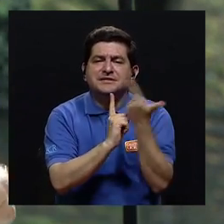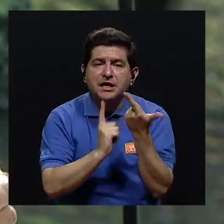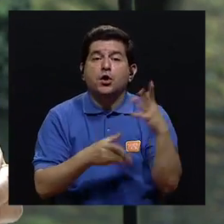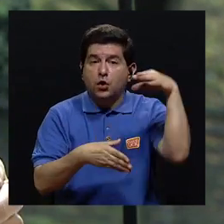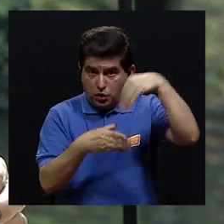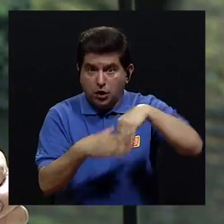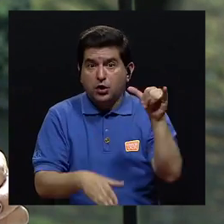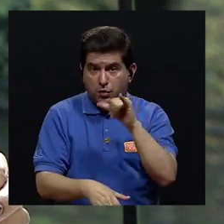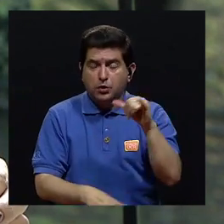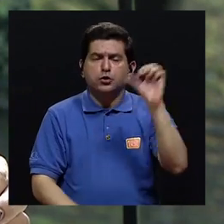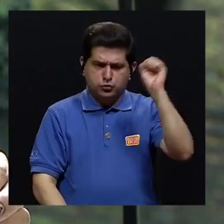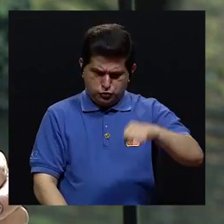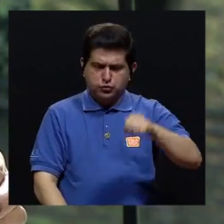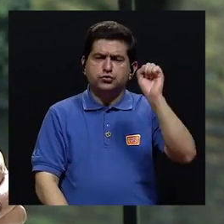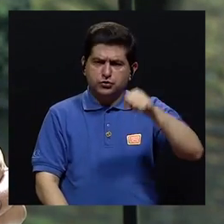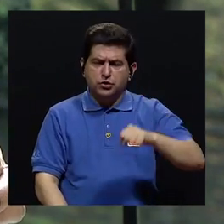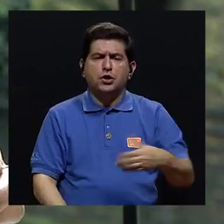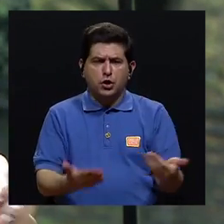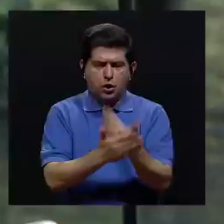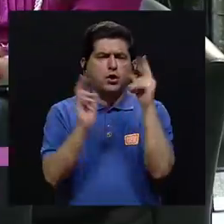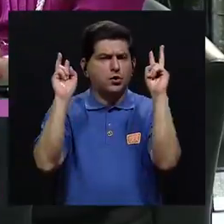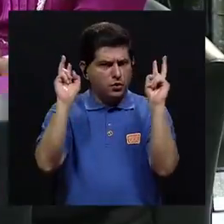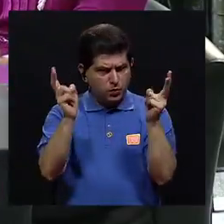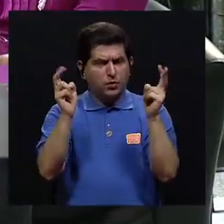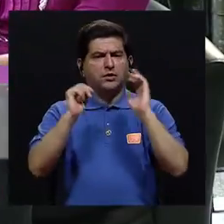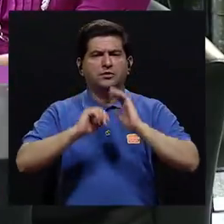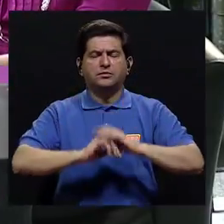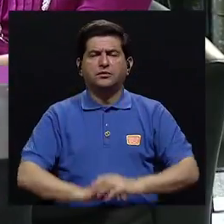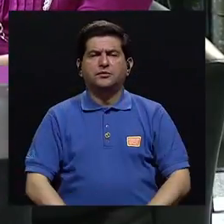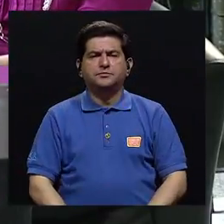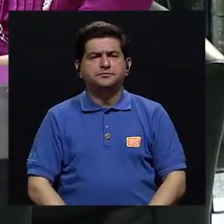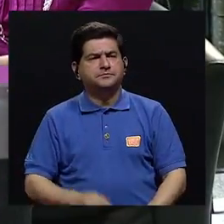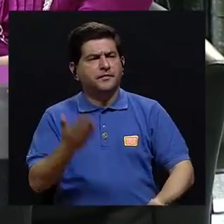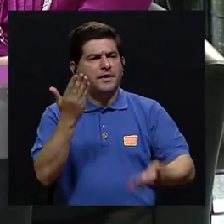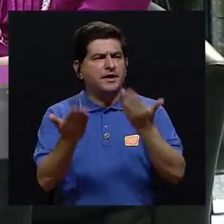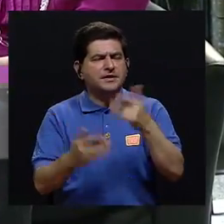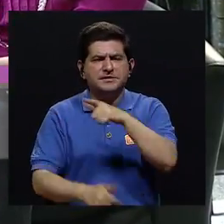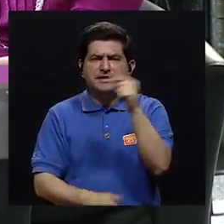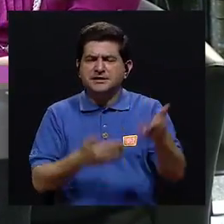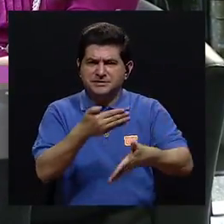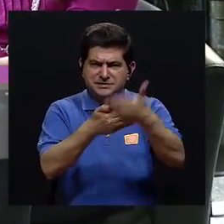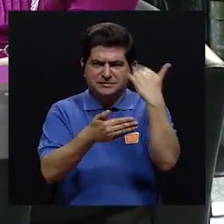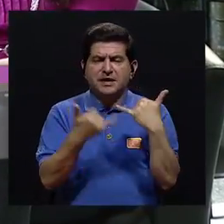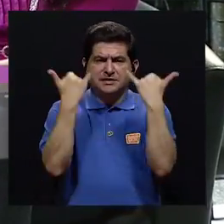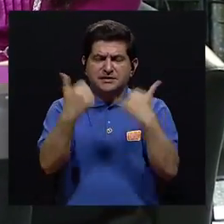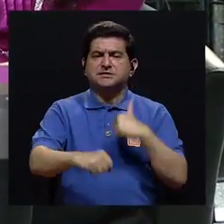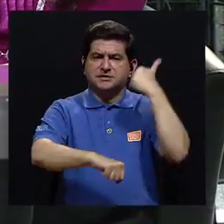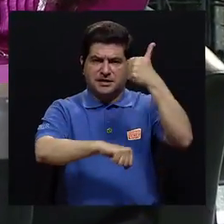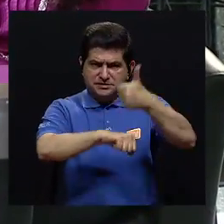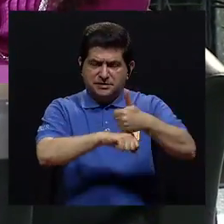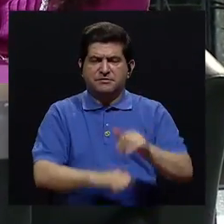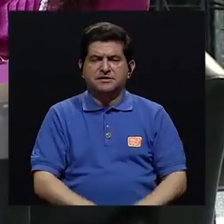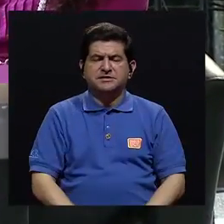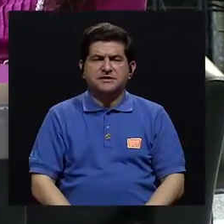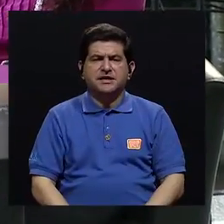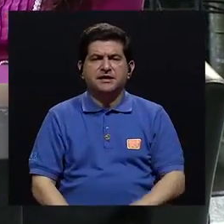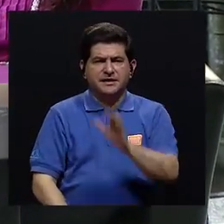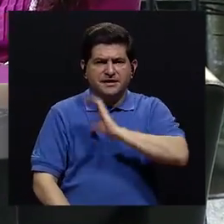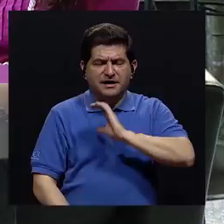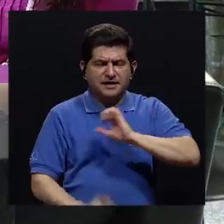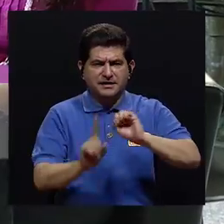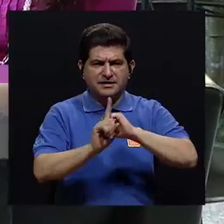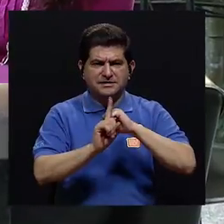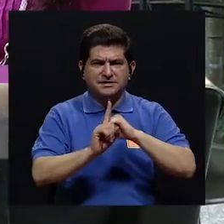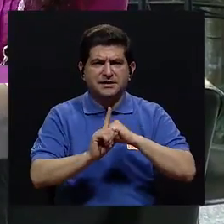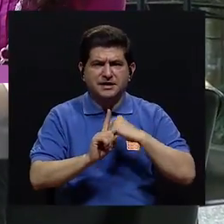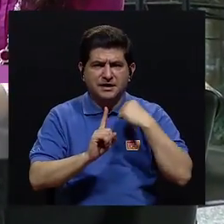también, claro, se incorpora. Por supuesto, y es un tema muy nuevo. Inclusive hace algunos meses ya se establece todos los factores